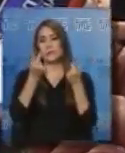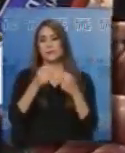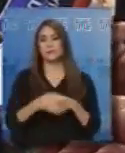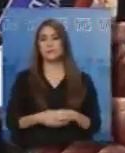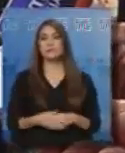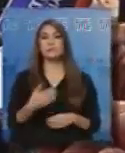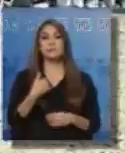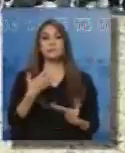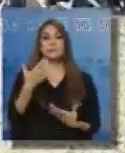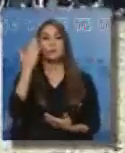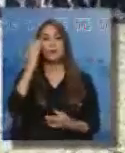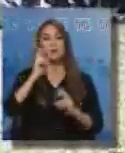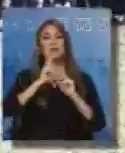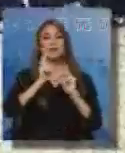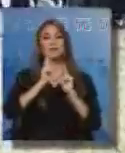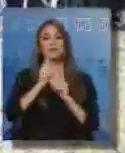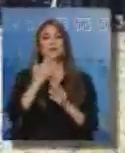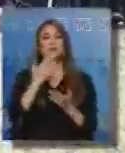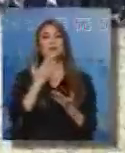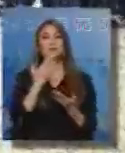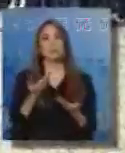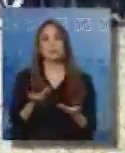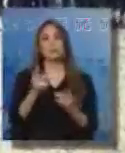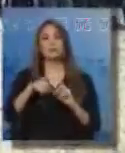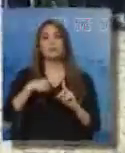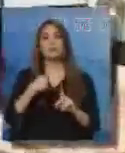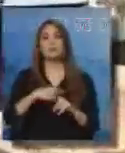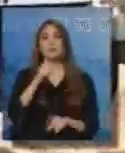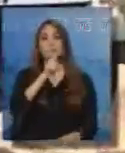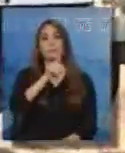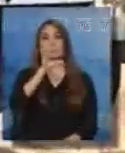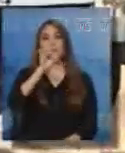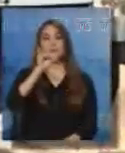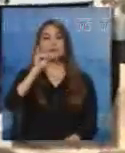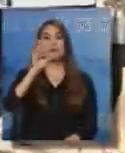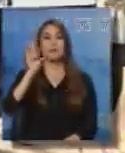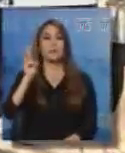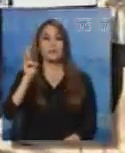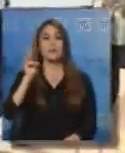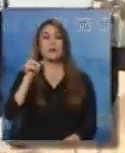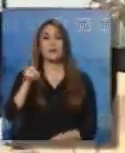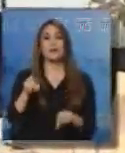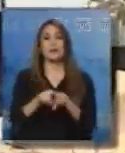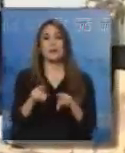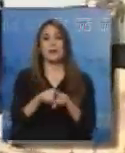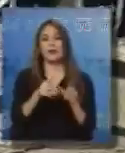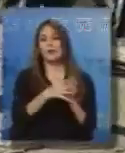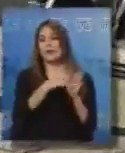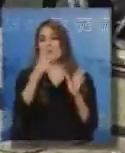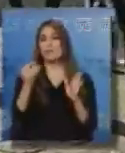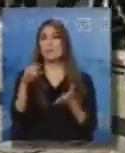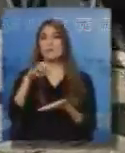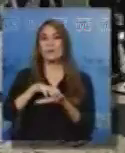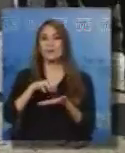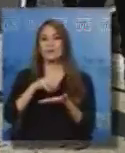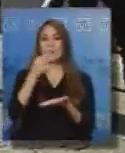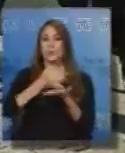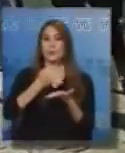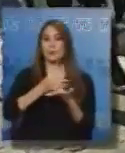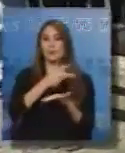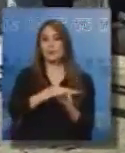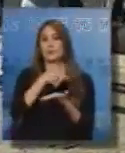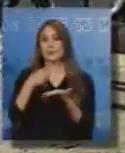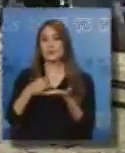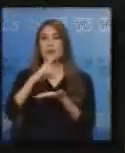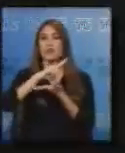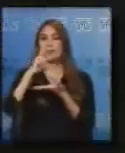las respuestas. Con un escenario similar a la de la erupción de 1877, se desarrolló el simulacro en las provincias de Cotopaxi, Pichincha